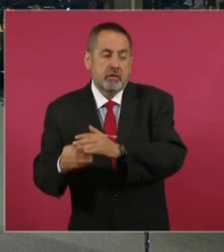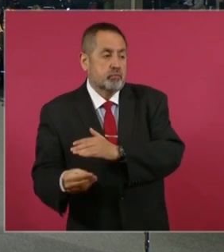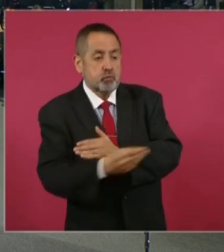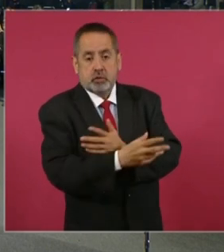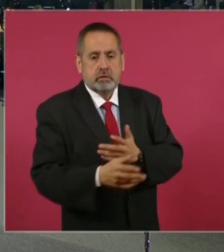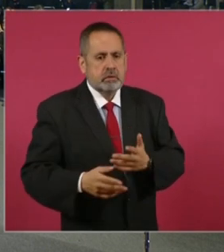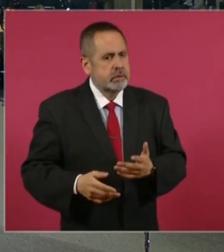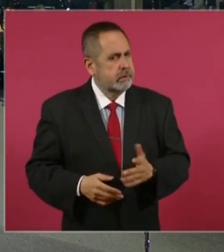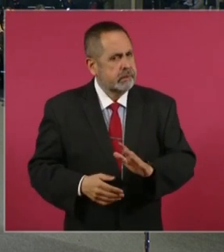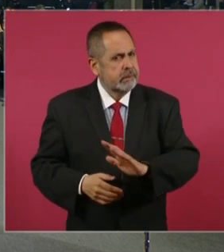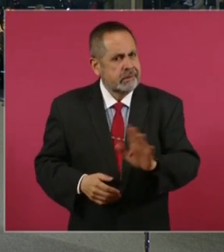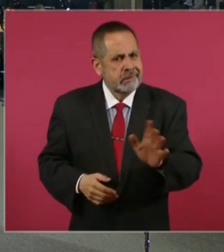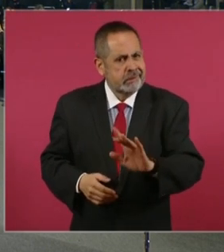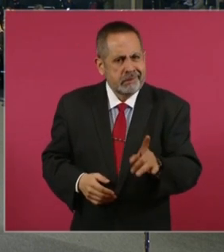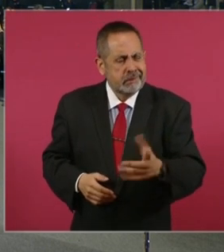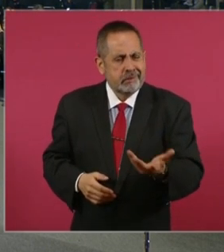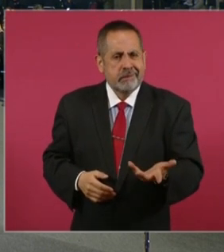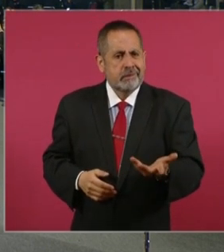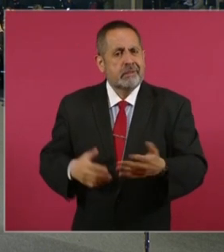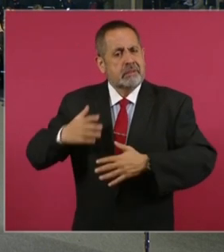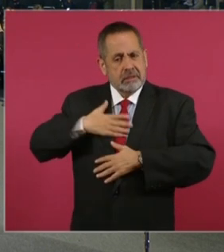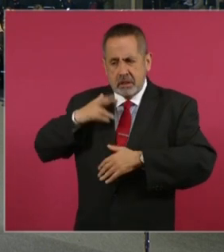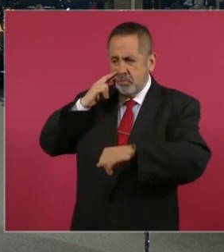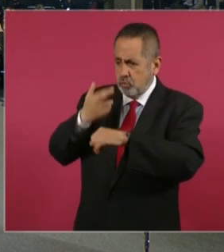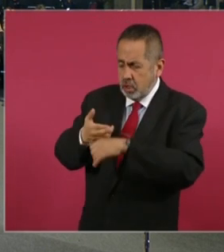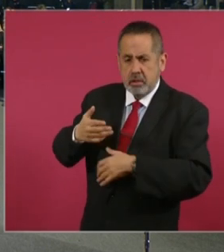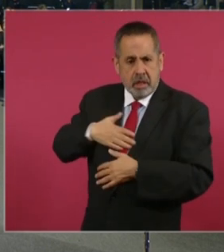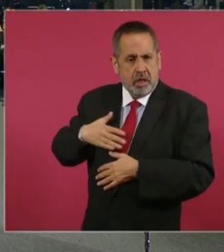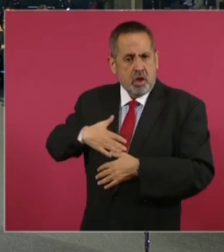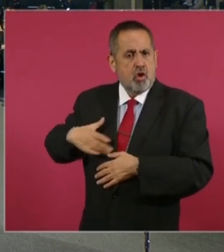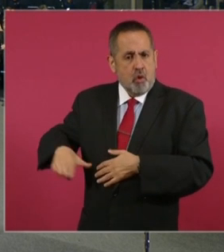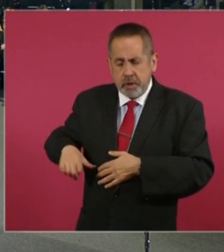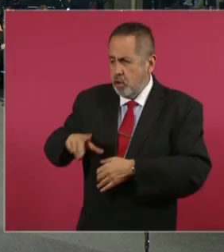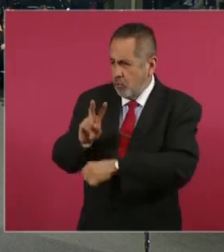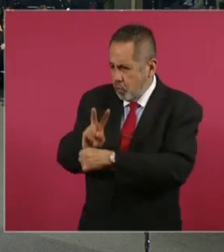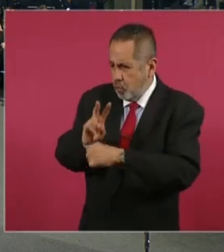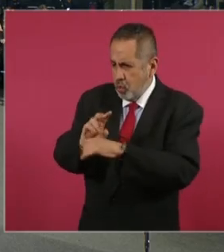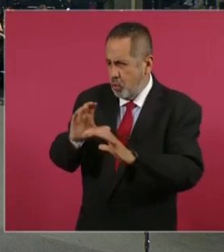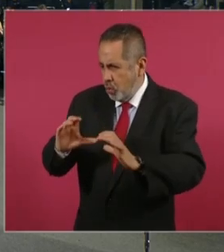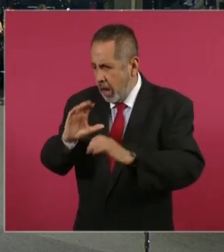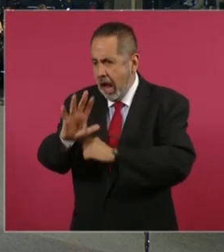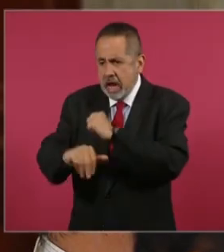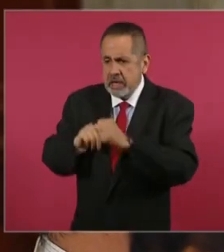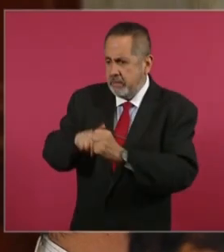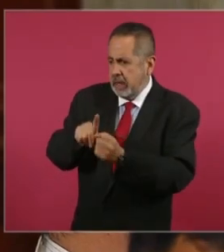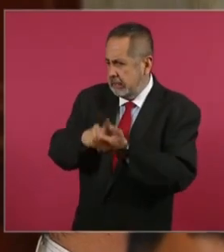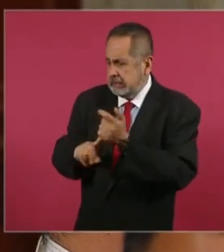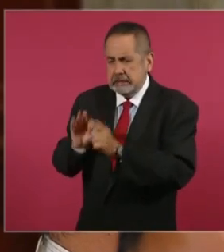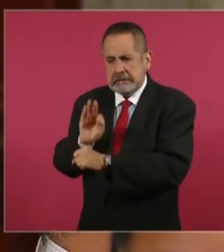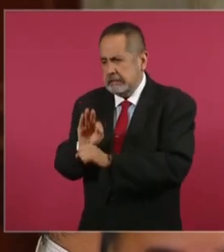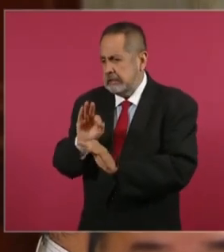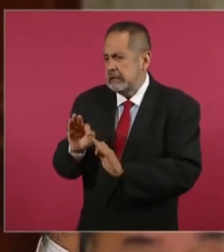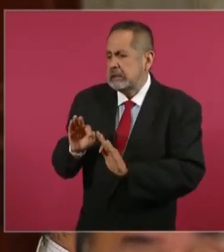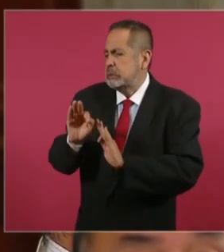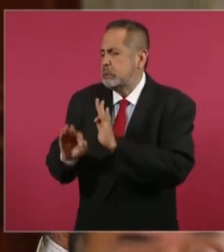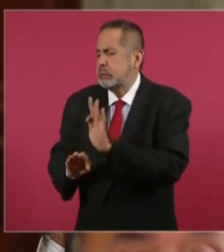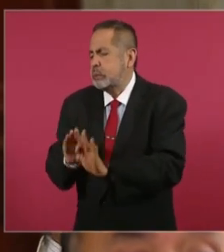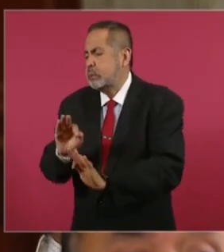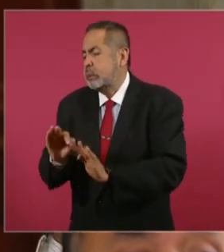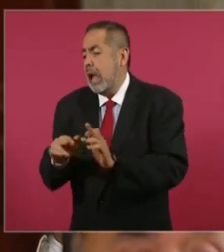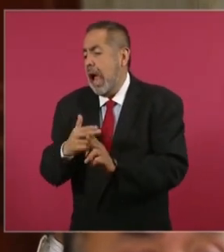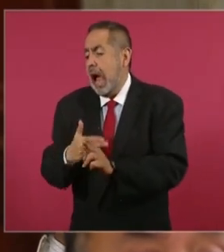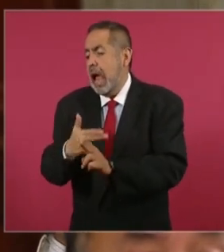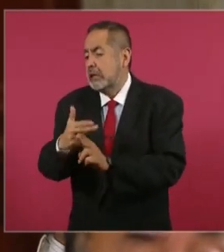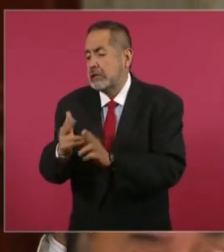No debería ser exclusiva del Estado la obligación de ser custodio de los animales silvestres cautivos y protegerlos hasta su muerte natural